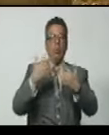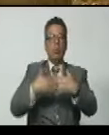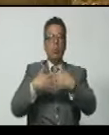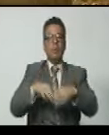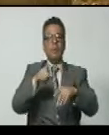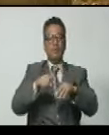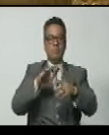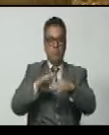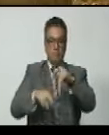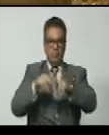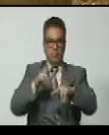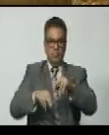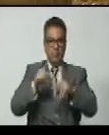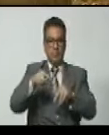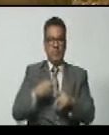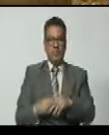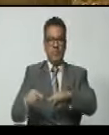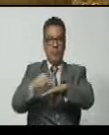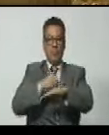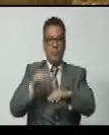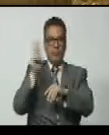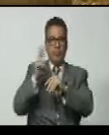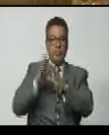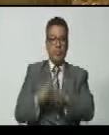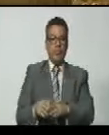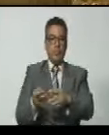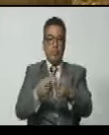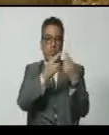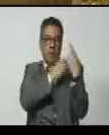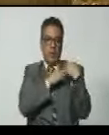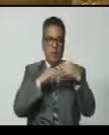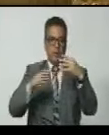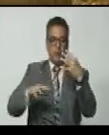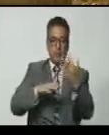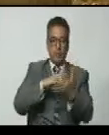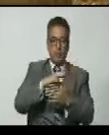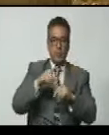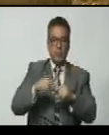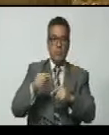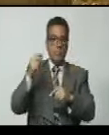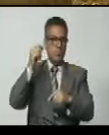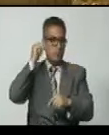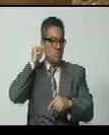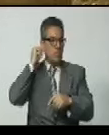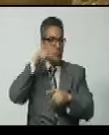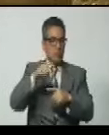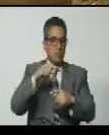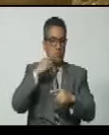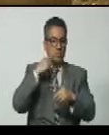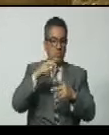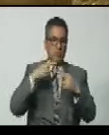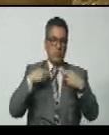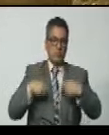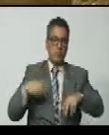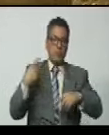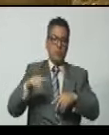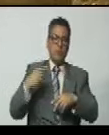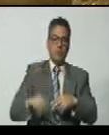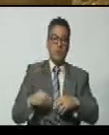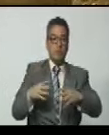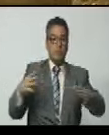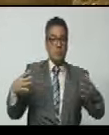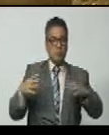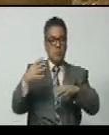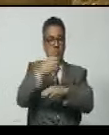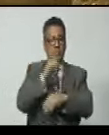en la fábrica. El Estado venezolano asumió la violencia de género como una violación contra los derechos humanos. Ese es uno de los